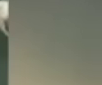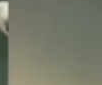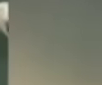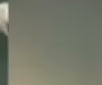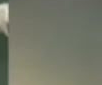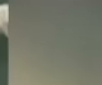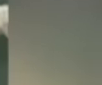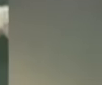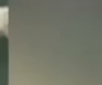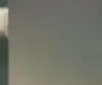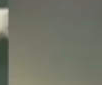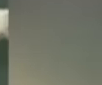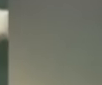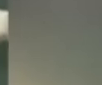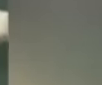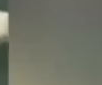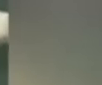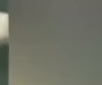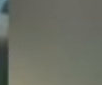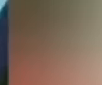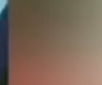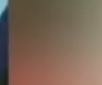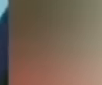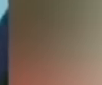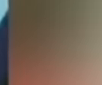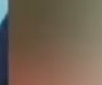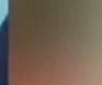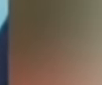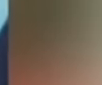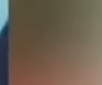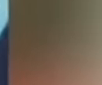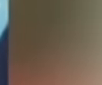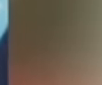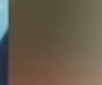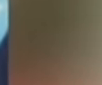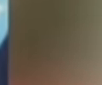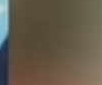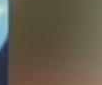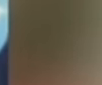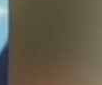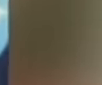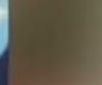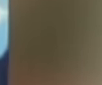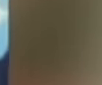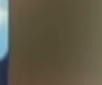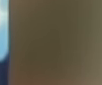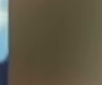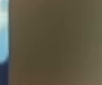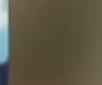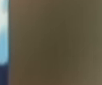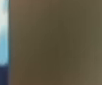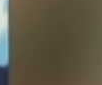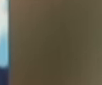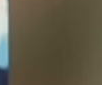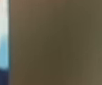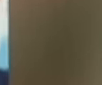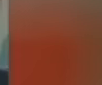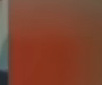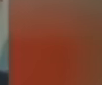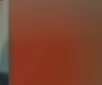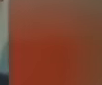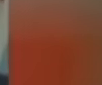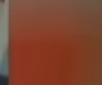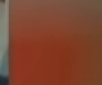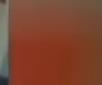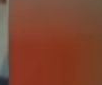distinta a la de una supuesta mayoría dominante. Y ese miedo a la soledad o al abandono, lo que van a producir en ti es unas ganas terribles